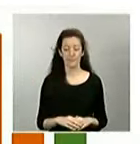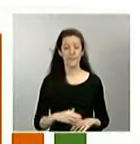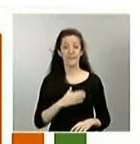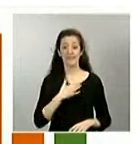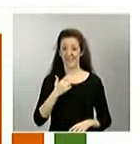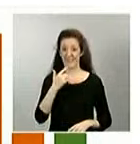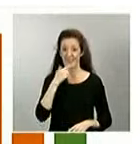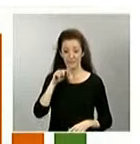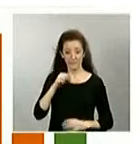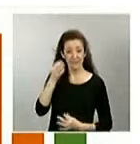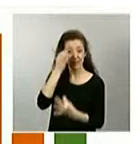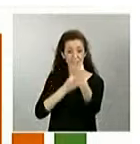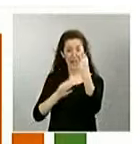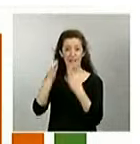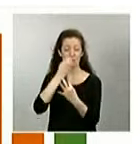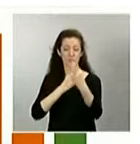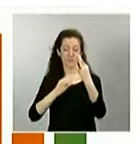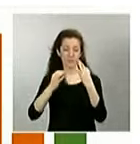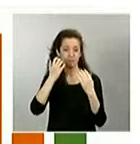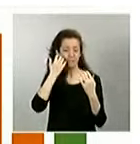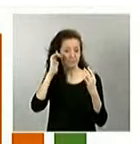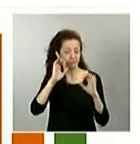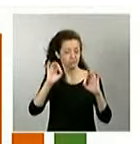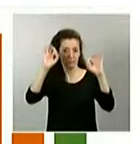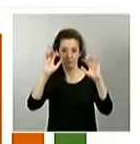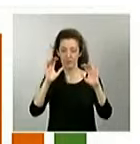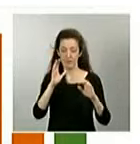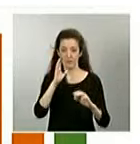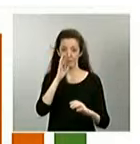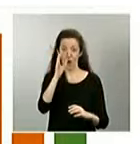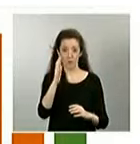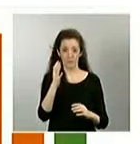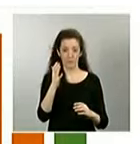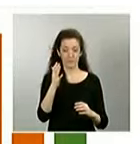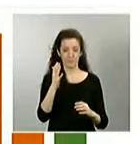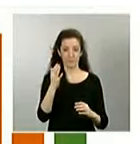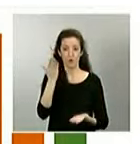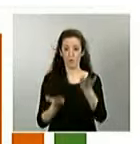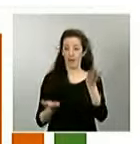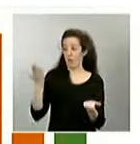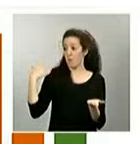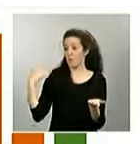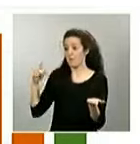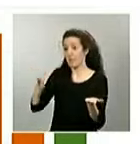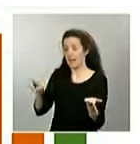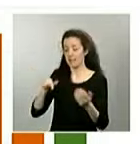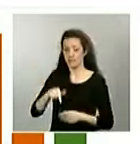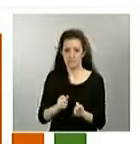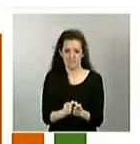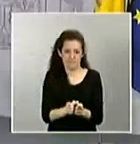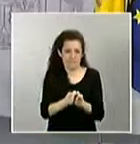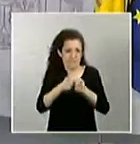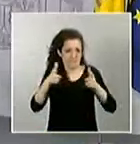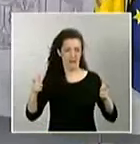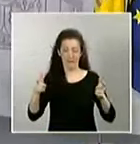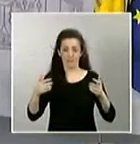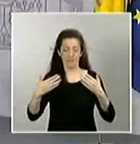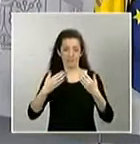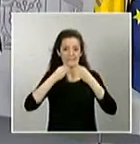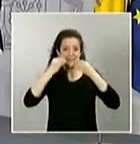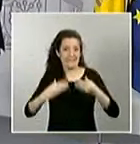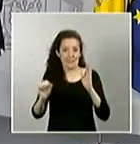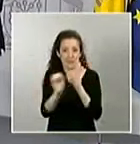excepcional de incremento en relación a otro mes. Es una cifra, digamos que histórica en el incremento de un mes